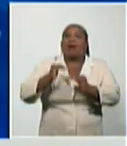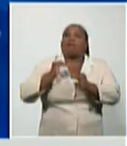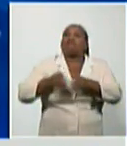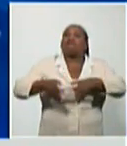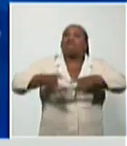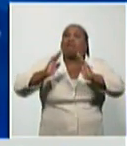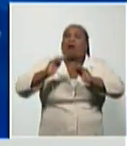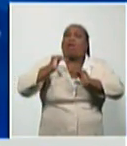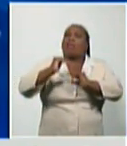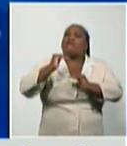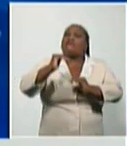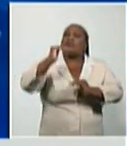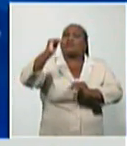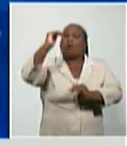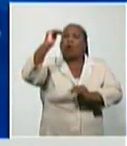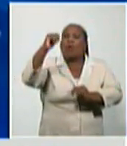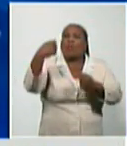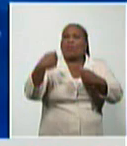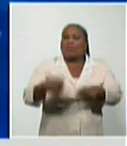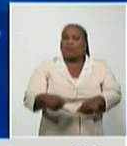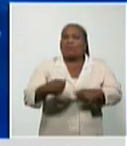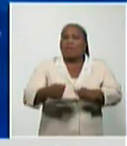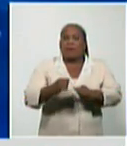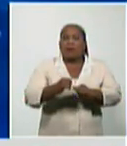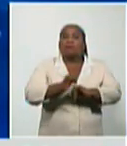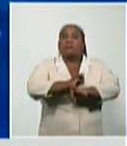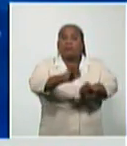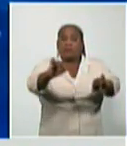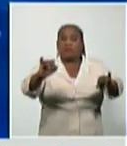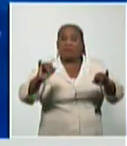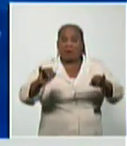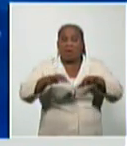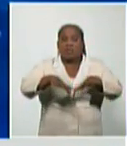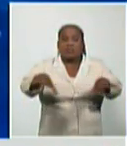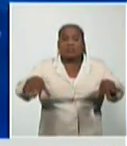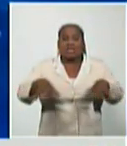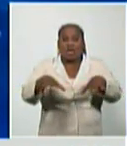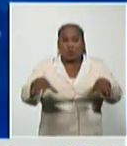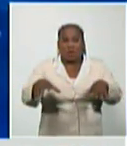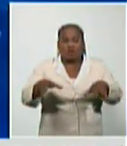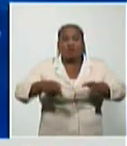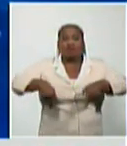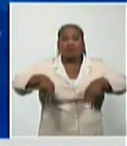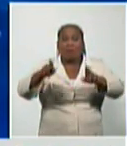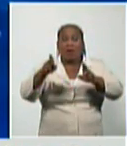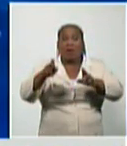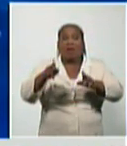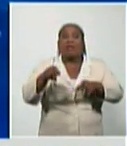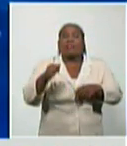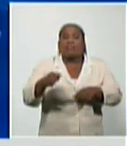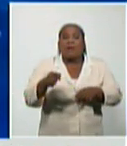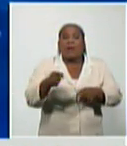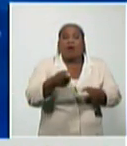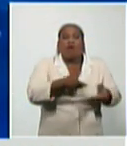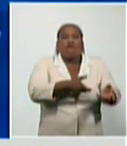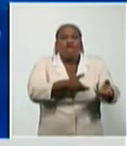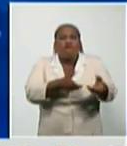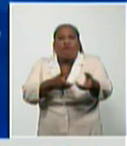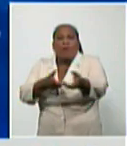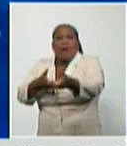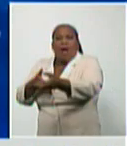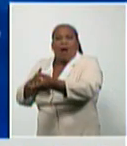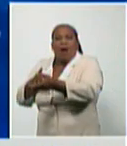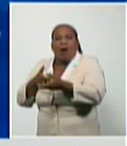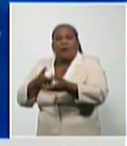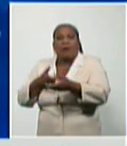comunicar al resto de los convivientes de la situación epidemiológica? ¿Se deben fumigar elevadores y áreas comunes? Bueno,